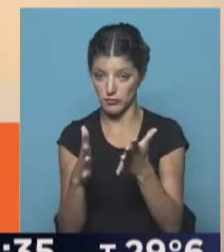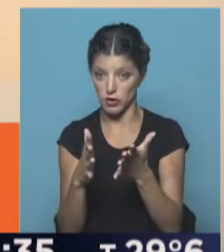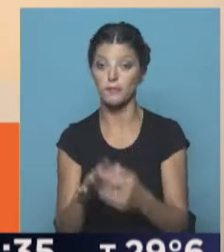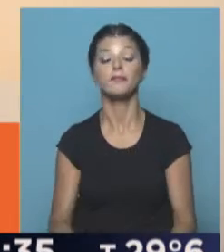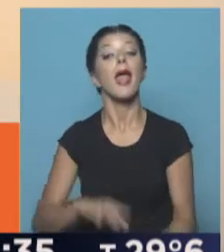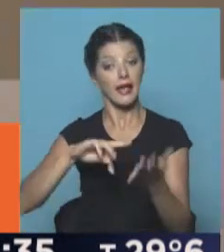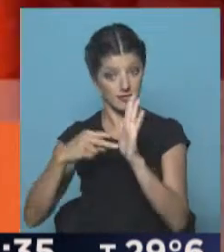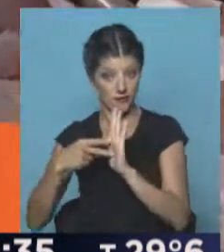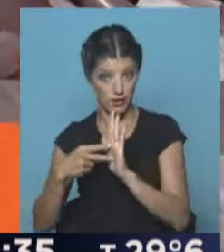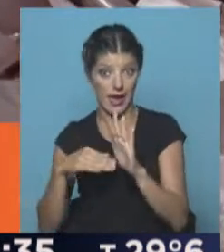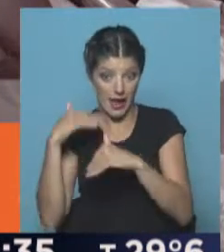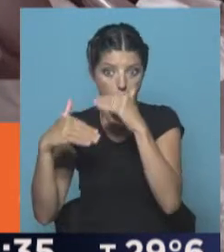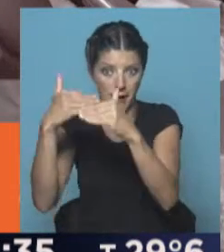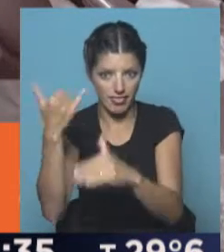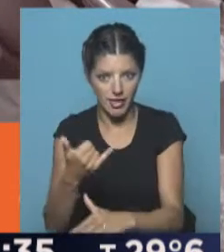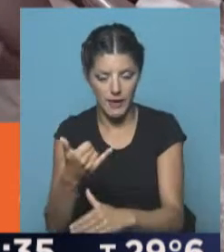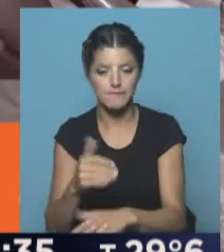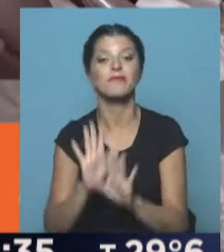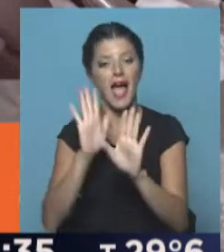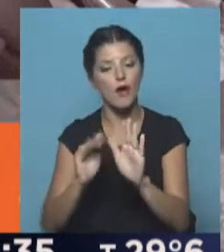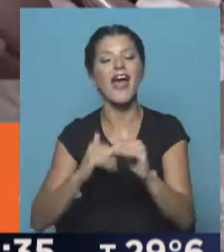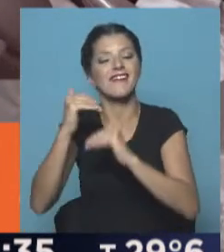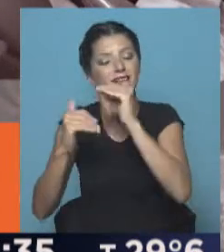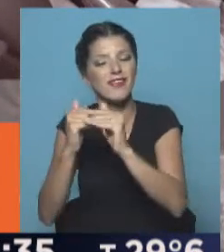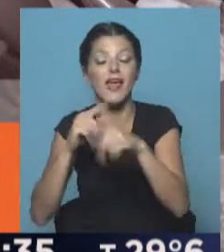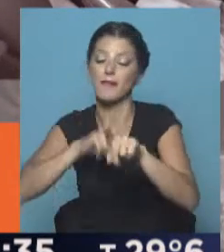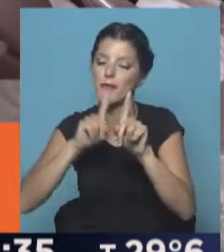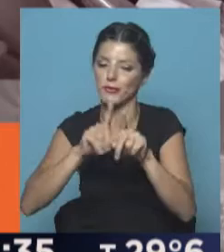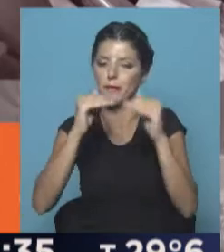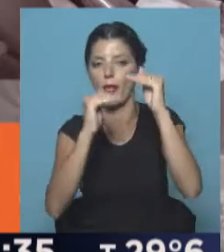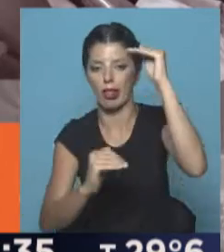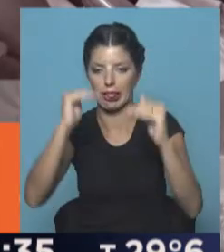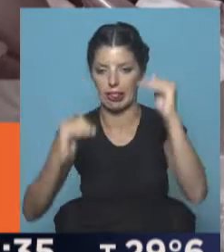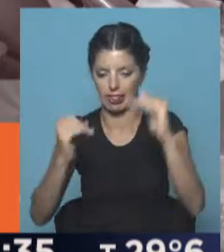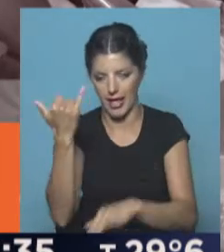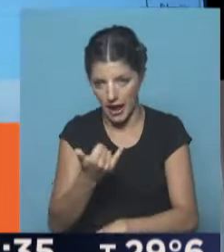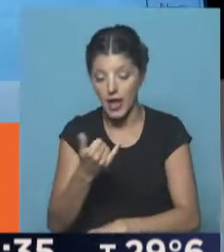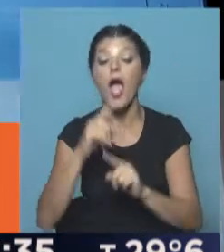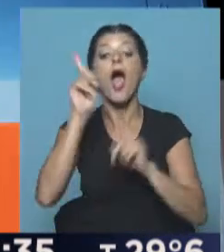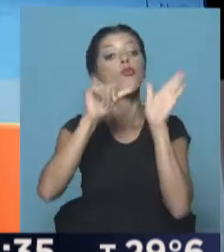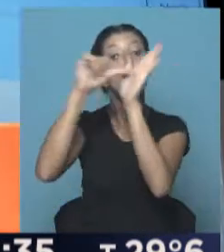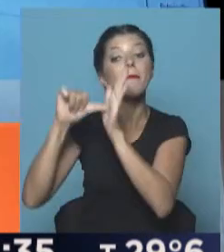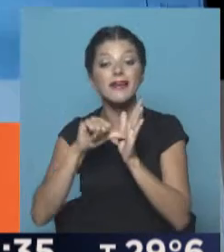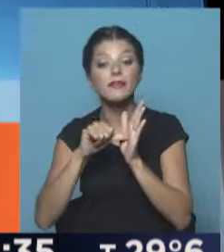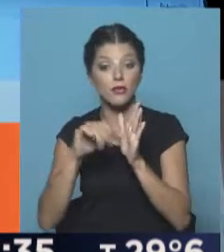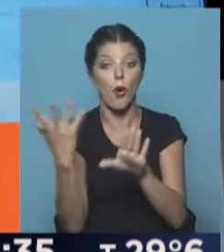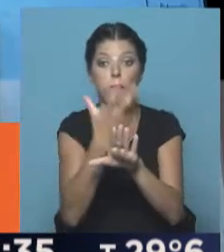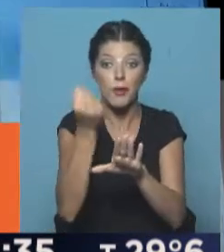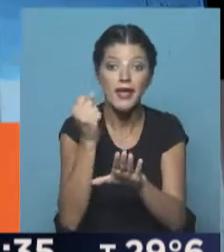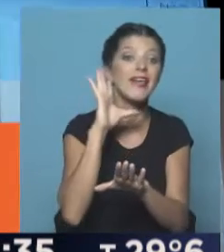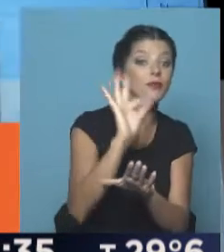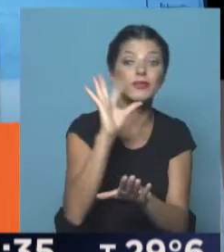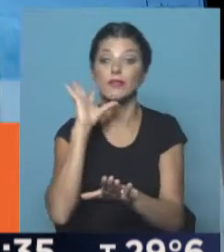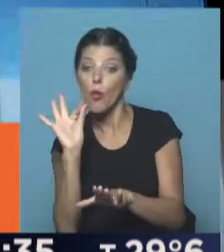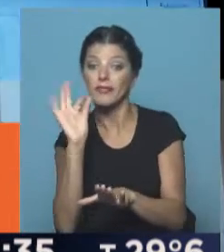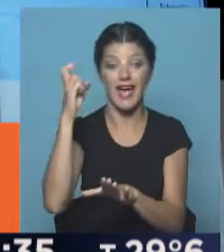hubo un gran avance. Este avance es muy desigual. Hay países que han logrado que haya parlamentos 50 y